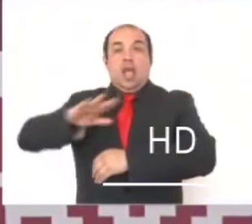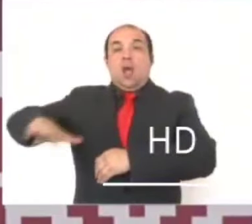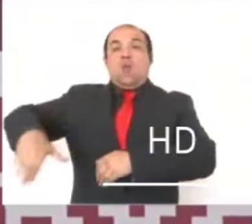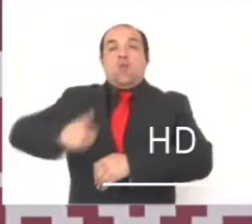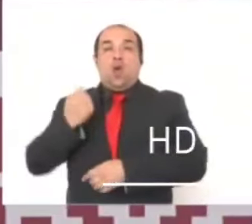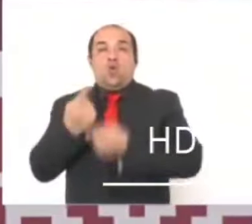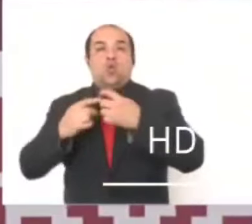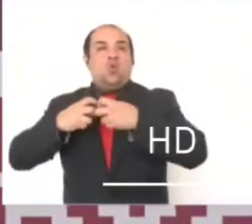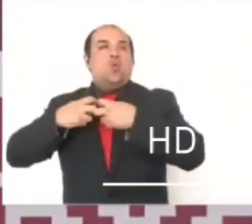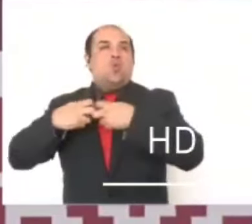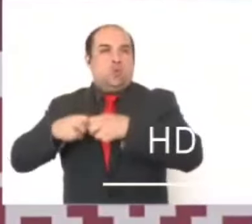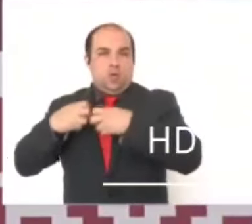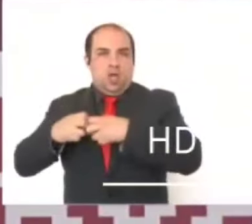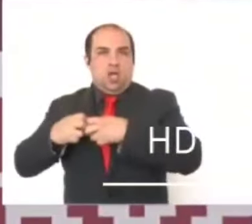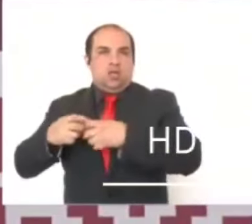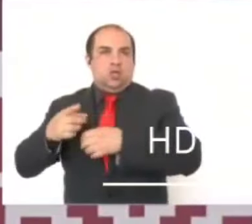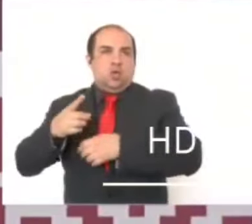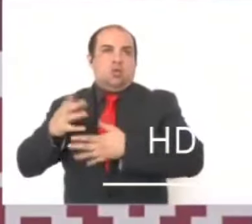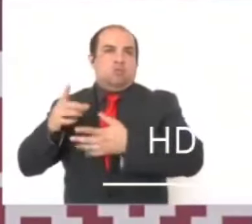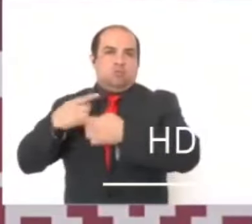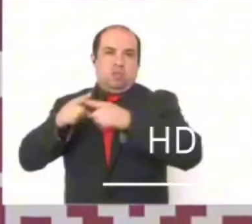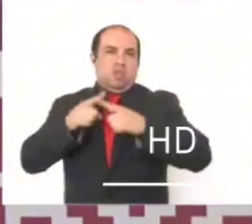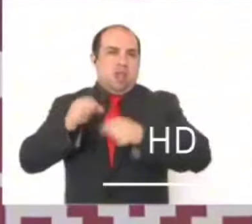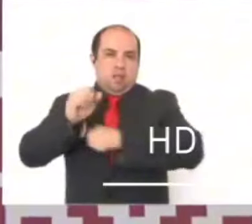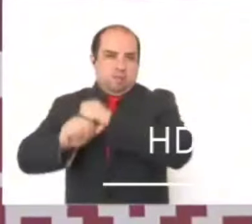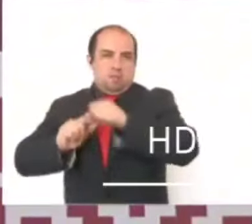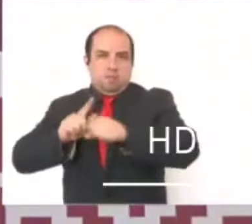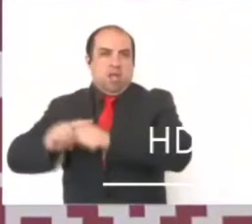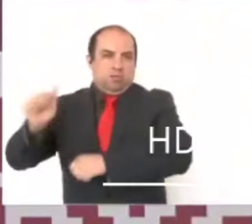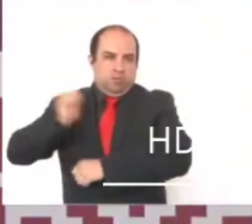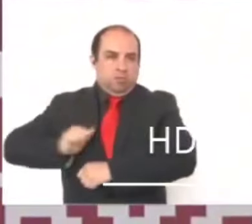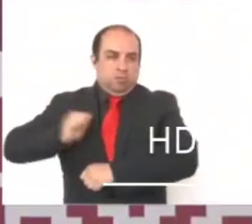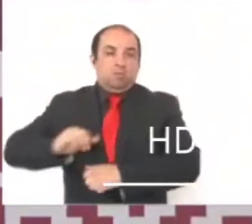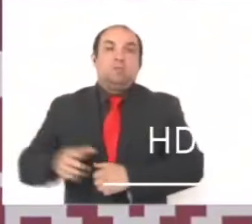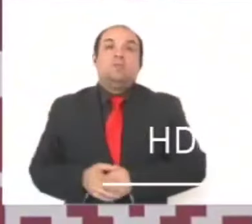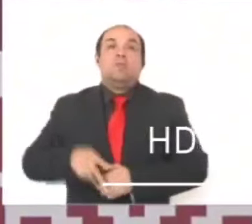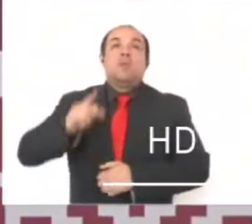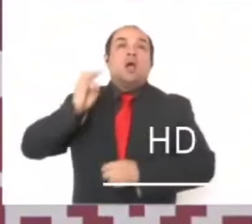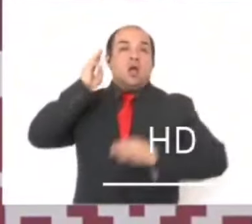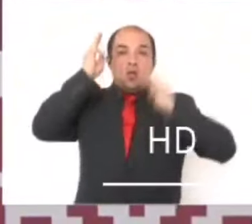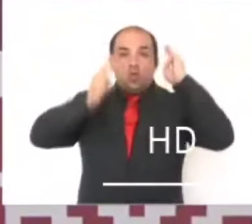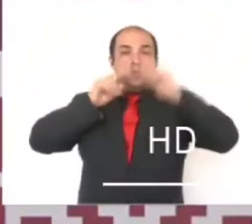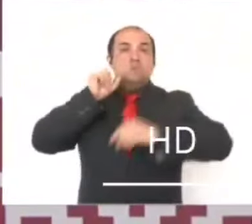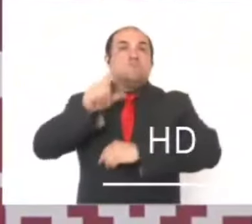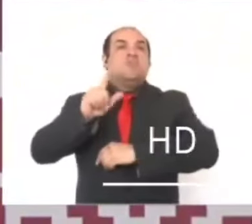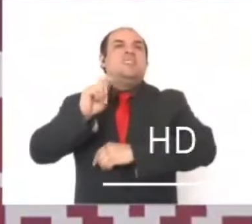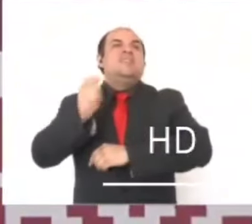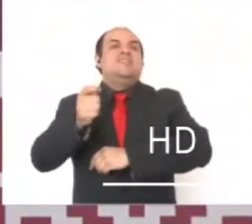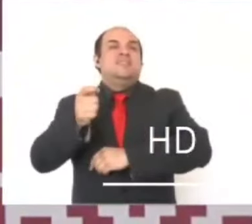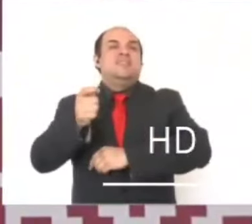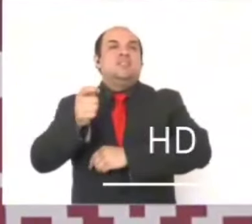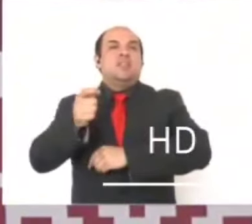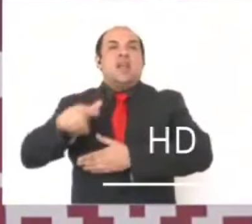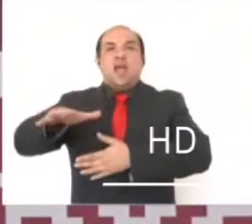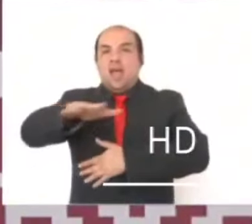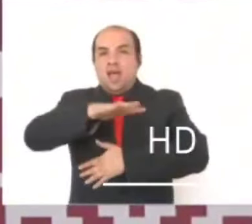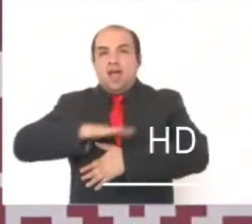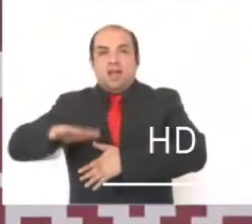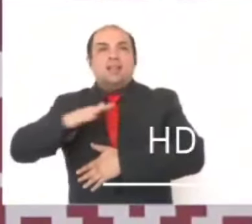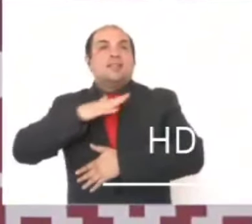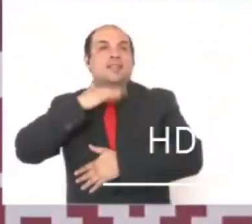fósiles. Pero los museos pueden ser también laberintos de